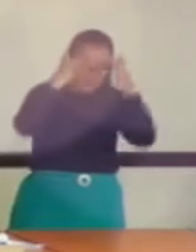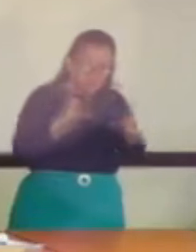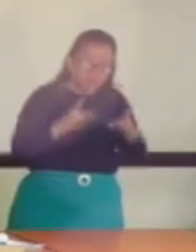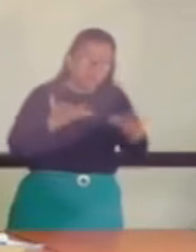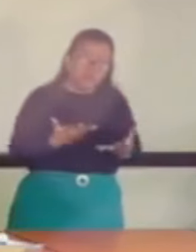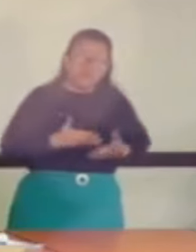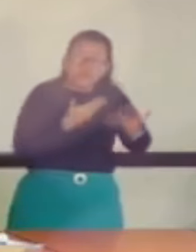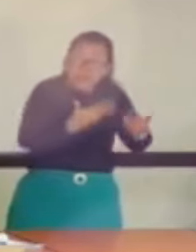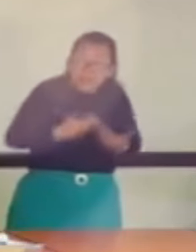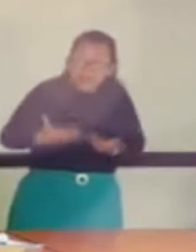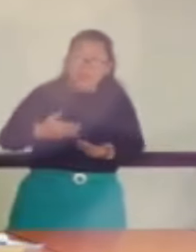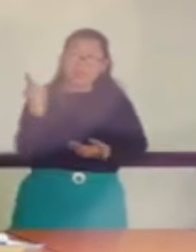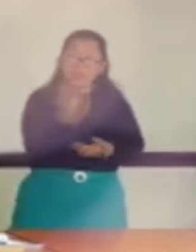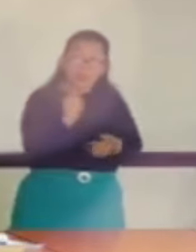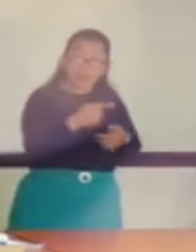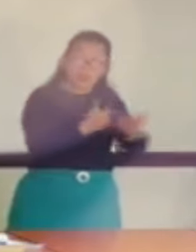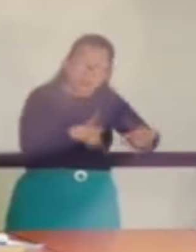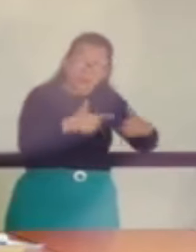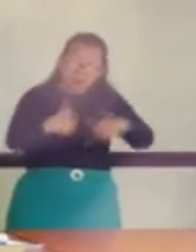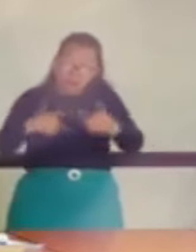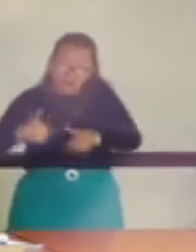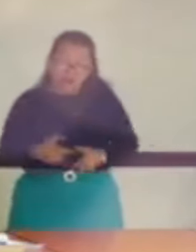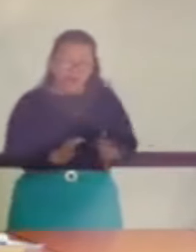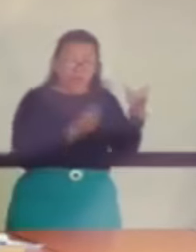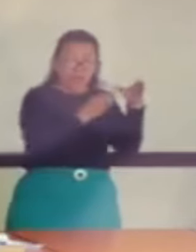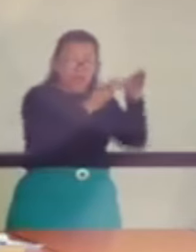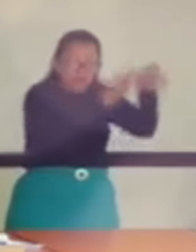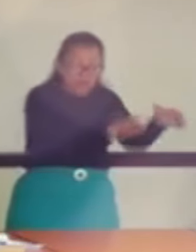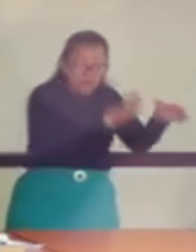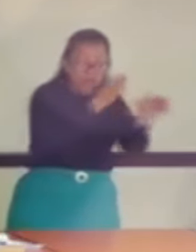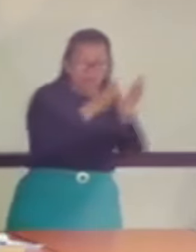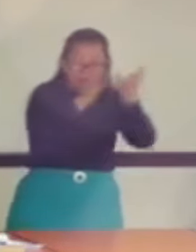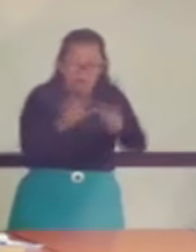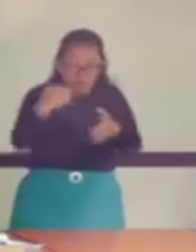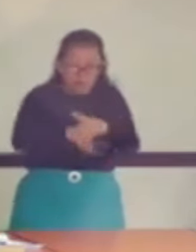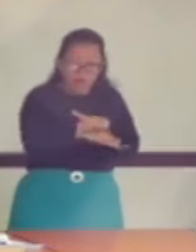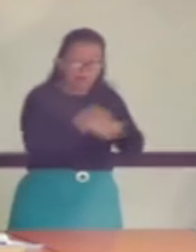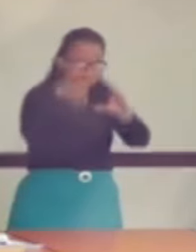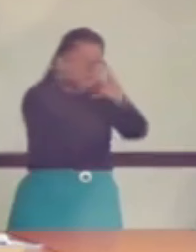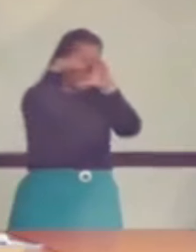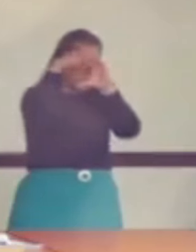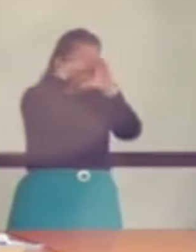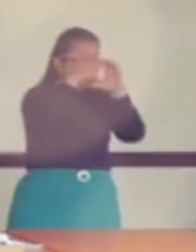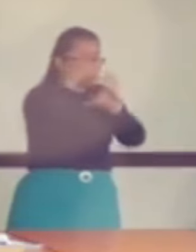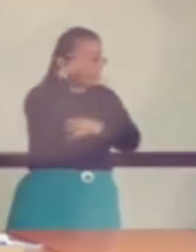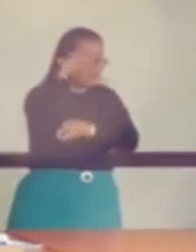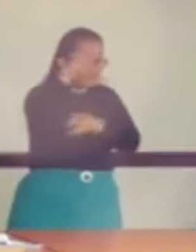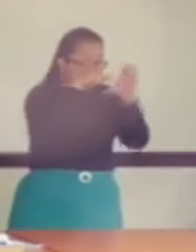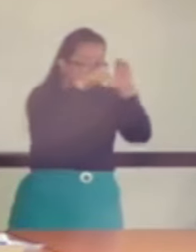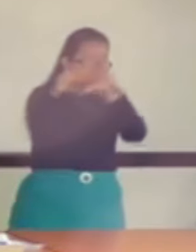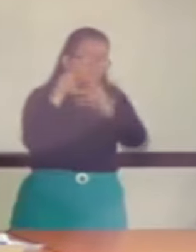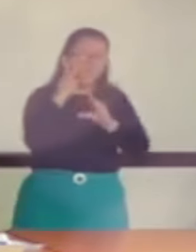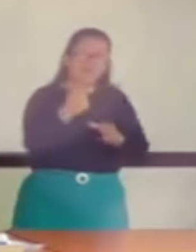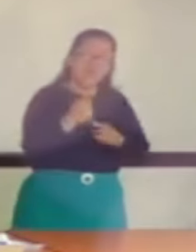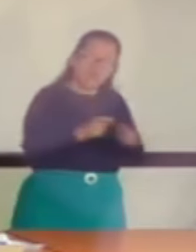la disposición para que todas las bodegas tengan los controles con videocámaras y en los casos que sea necesario a